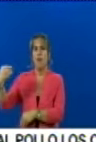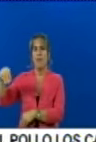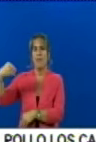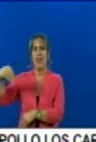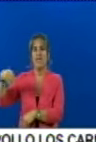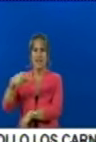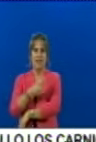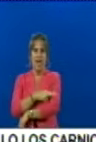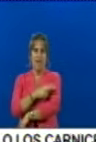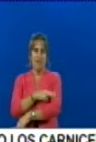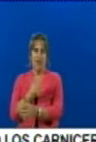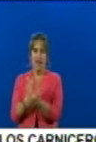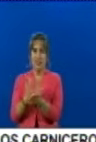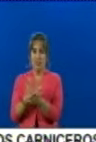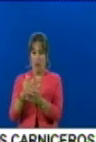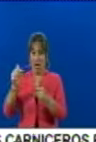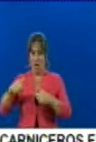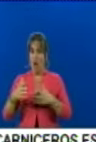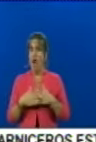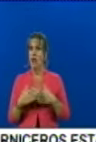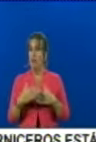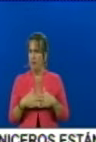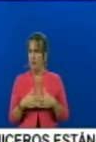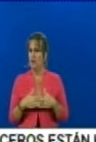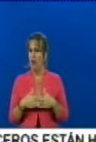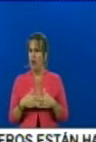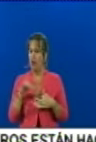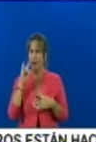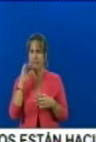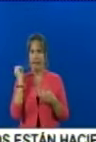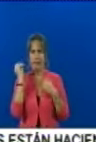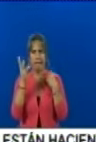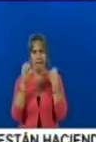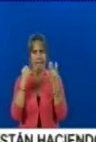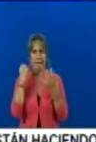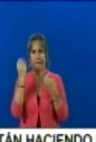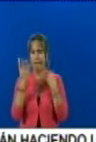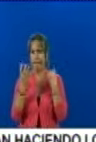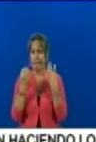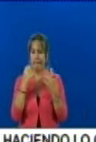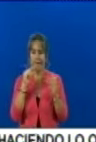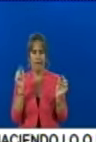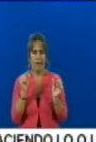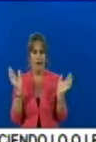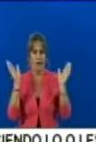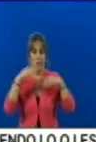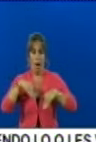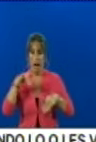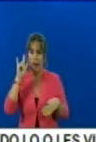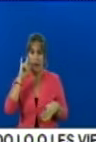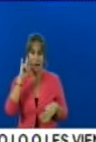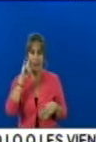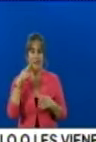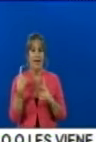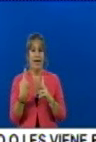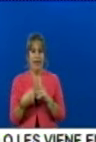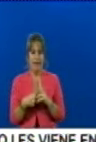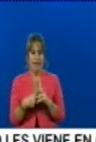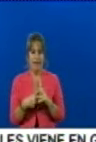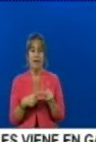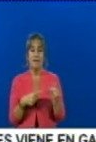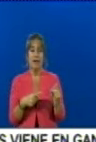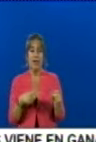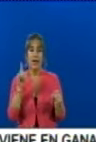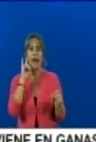sea que en este momento la empresa se ha tenido que agenciar a partir de la poca existencia de leche y